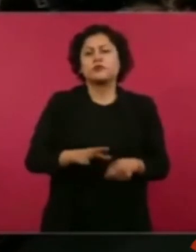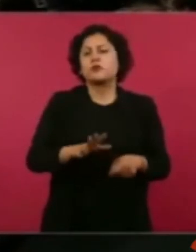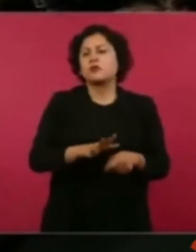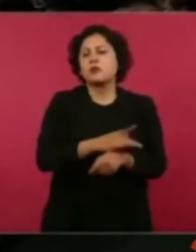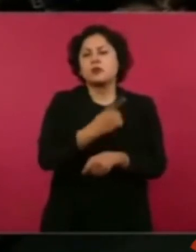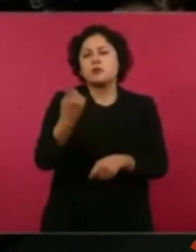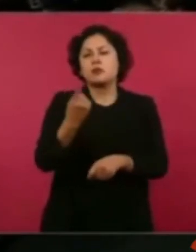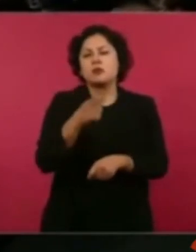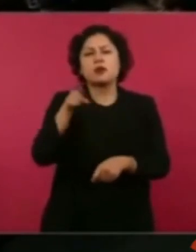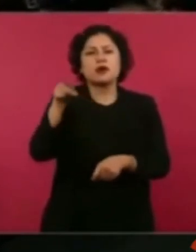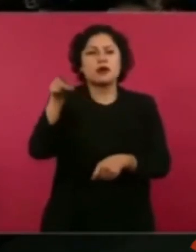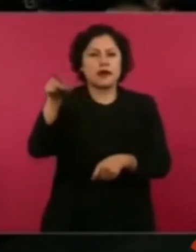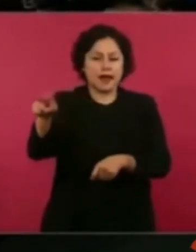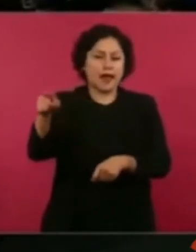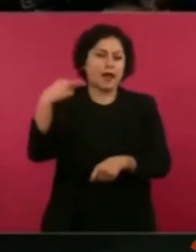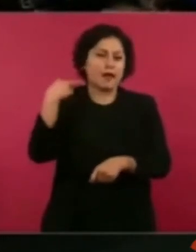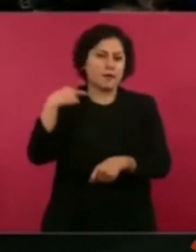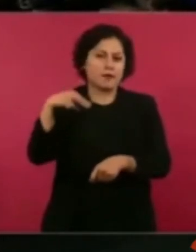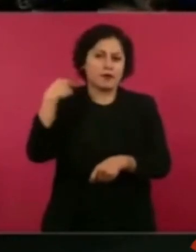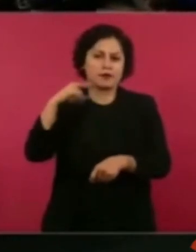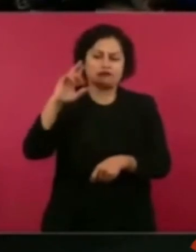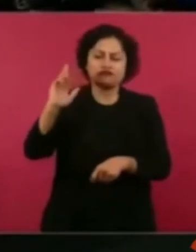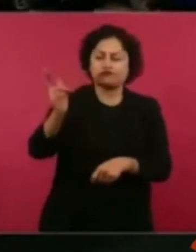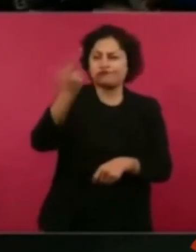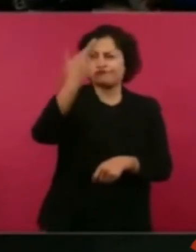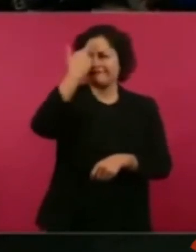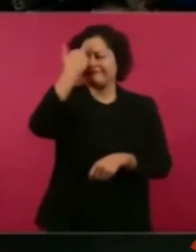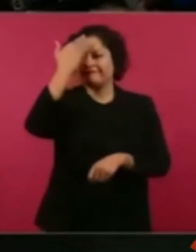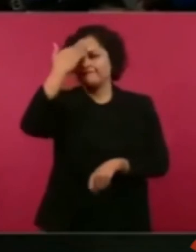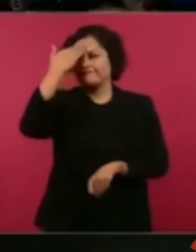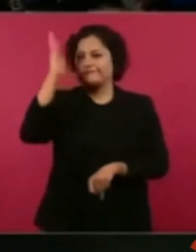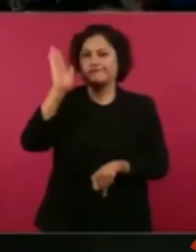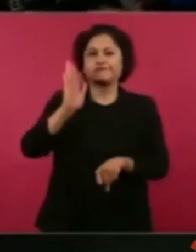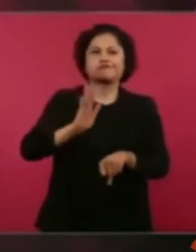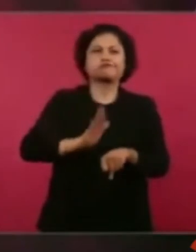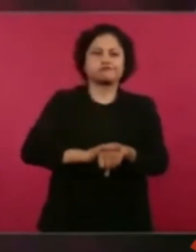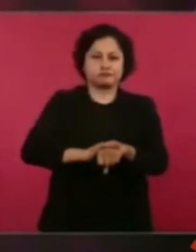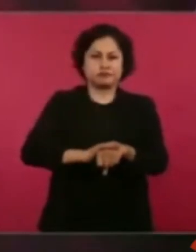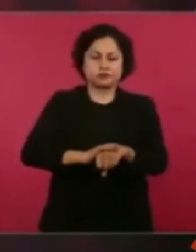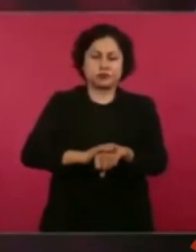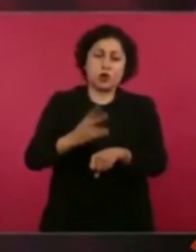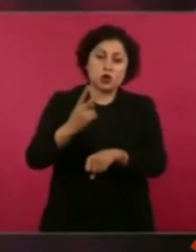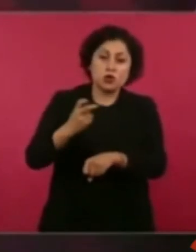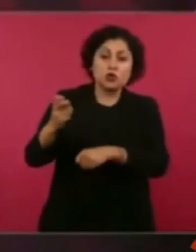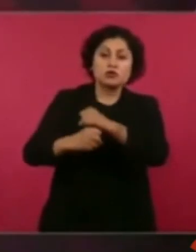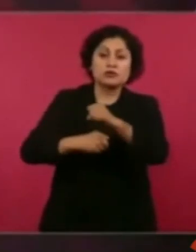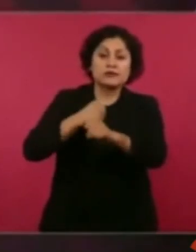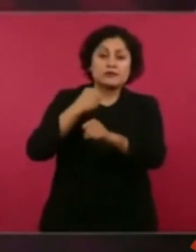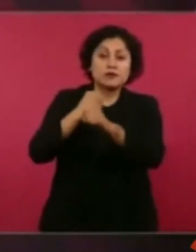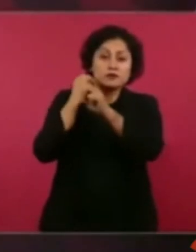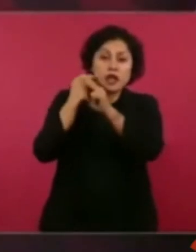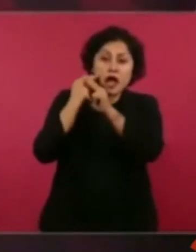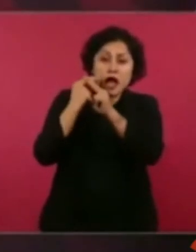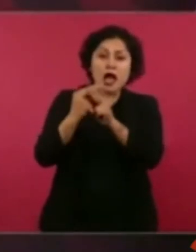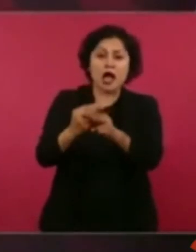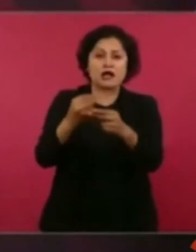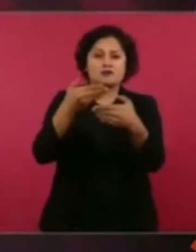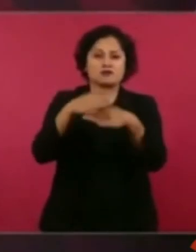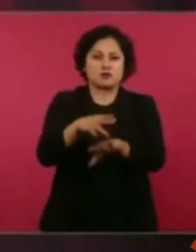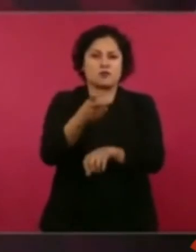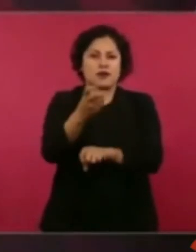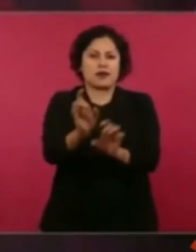110 años de la segunda invasión de Estados Unidos a México,